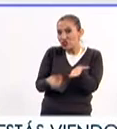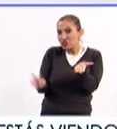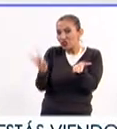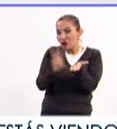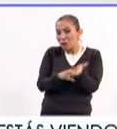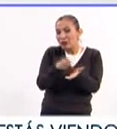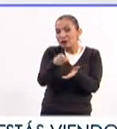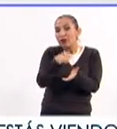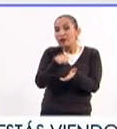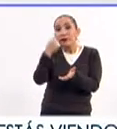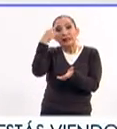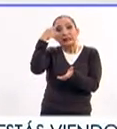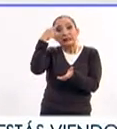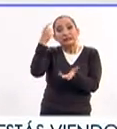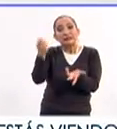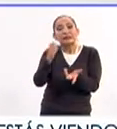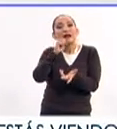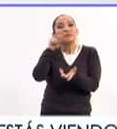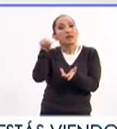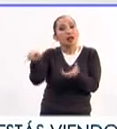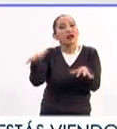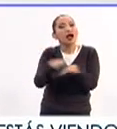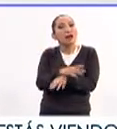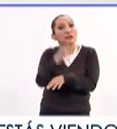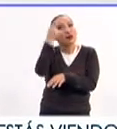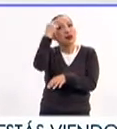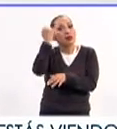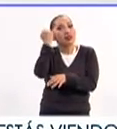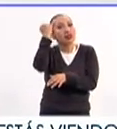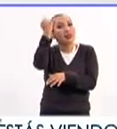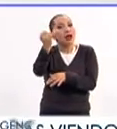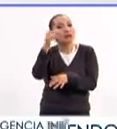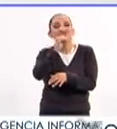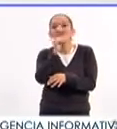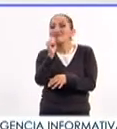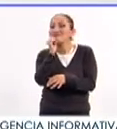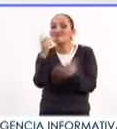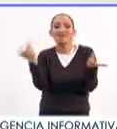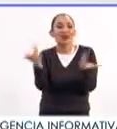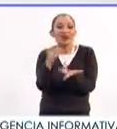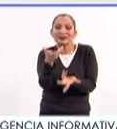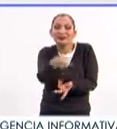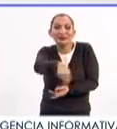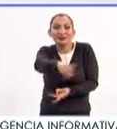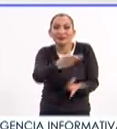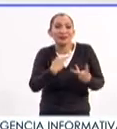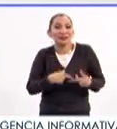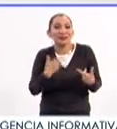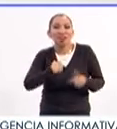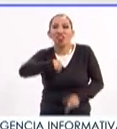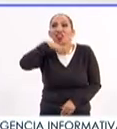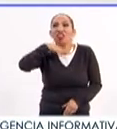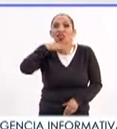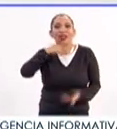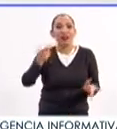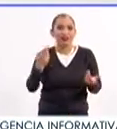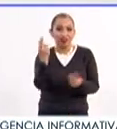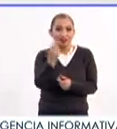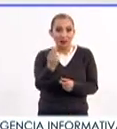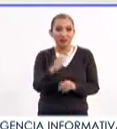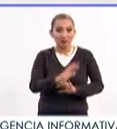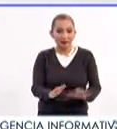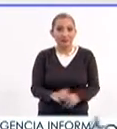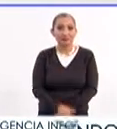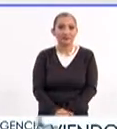Eso tiene que pasar. Es también un cambio cultural que aún no se está produciendo y que realmente necesitamos